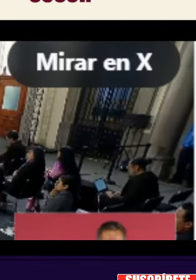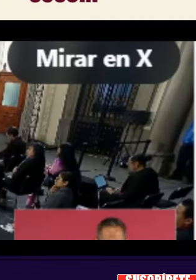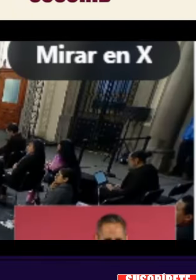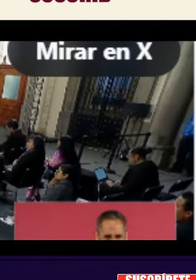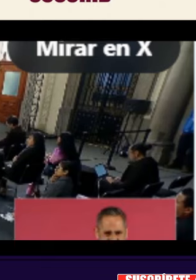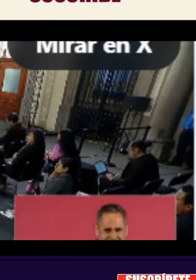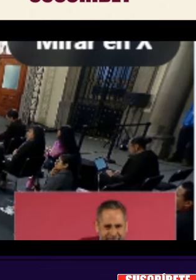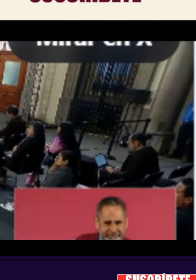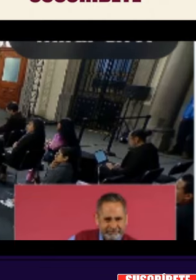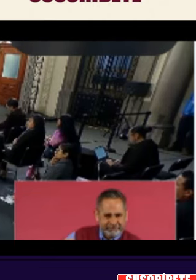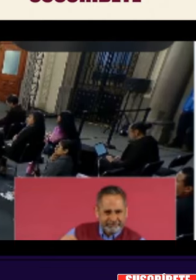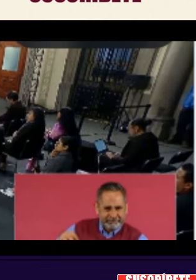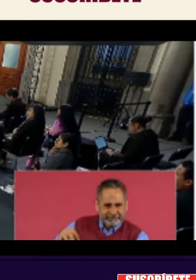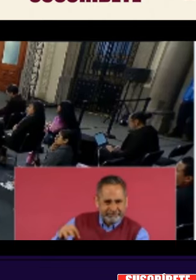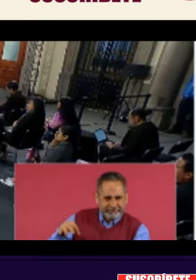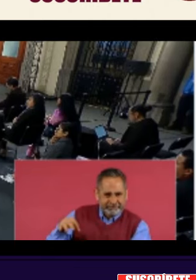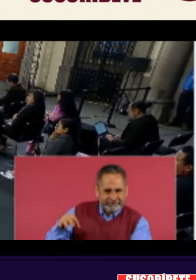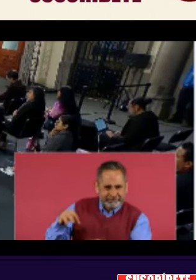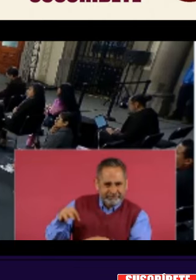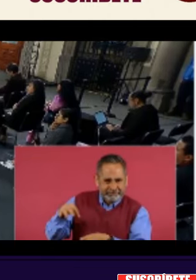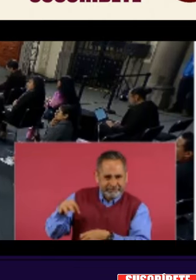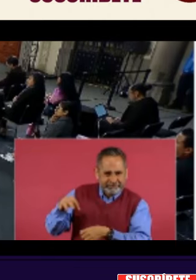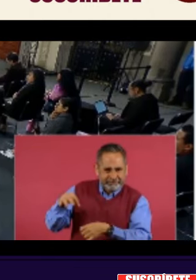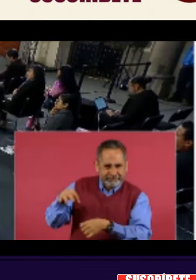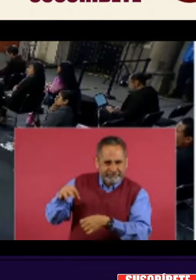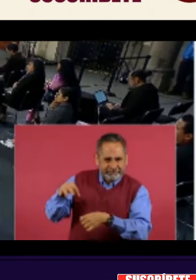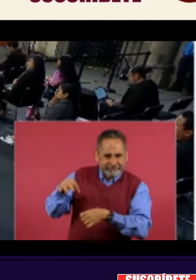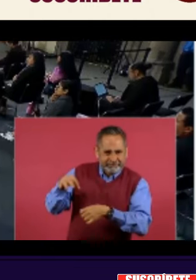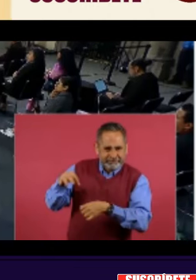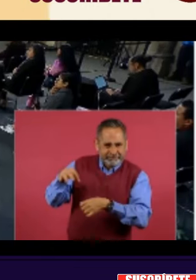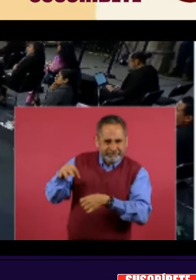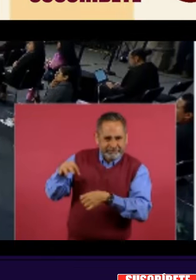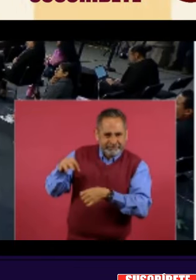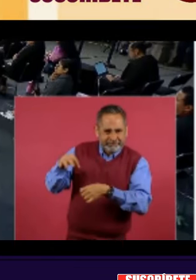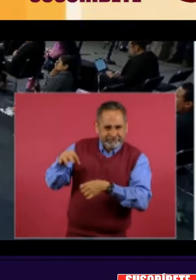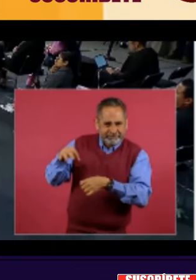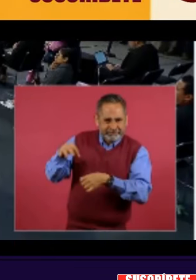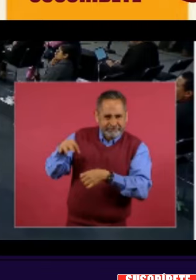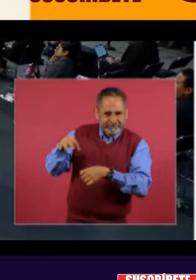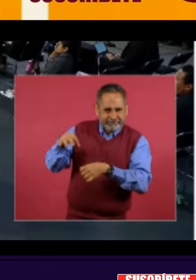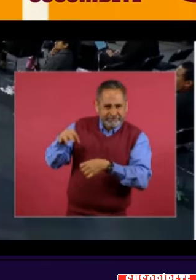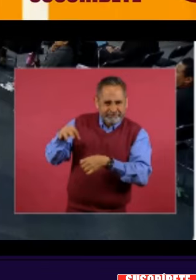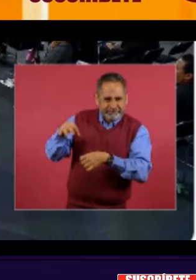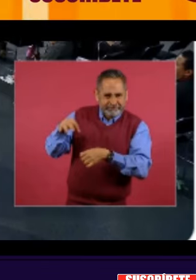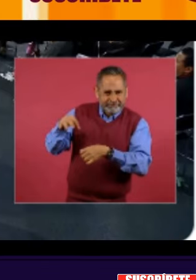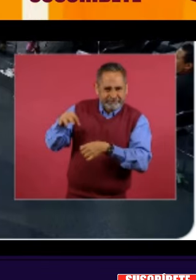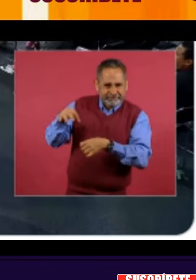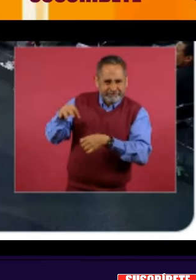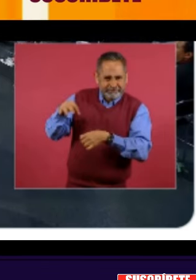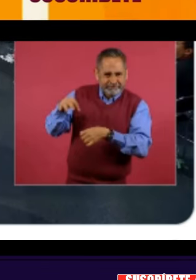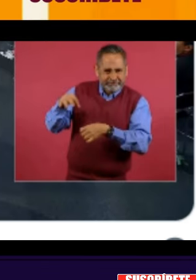Blog último. Presidente de México desconoce veredicto del TSJ en Venezuela y pide difundir las actas de las